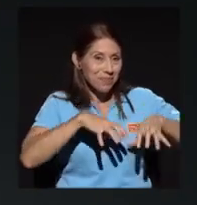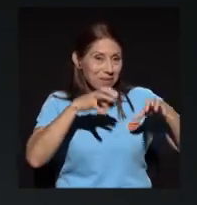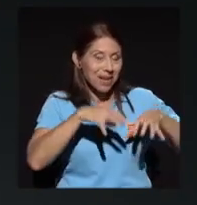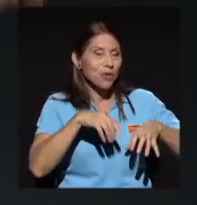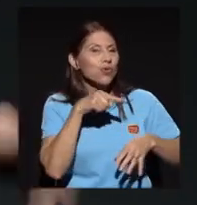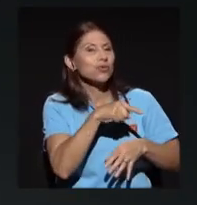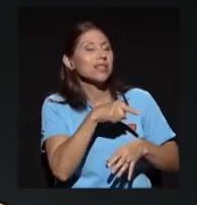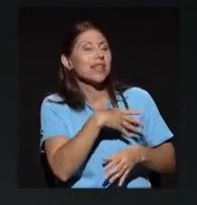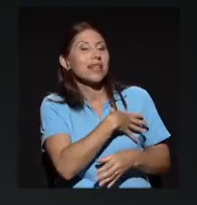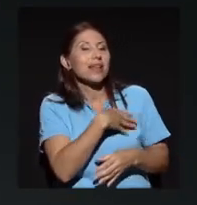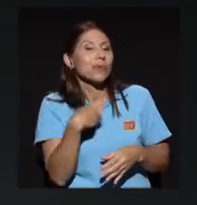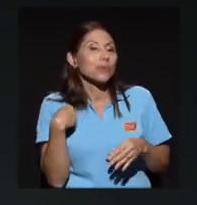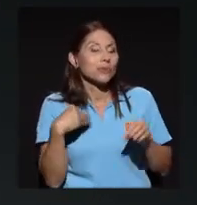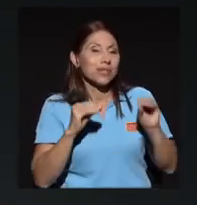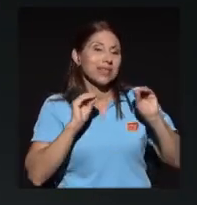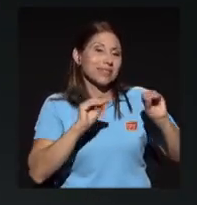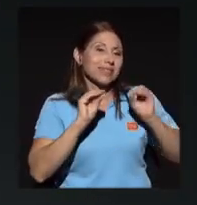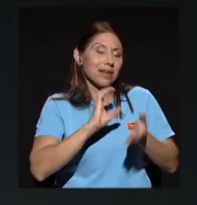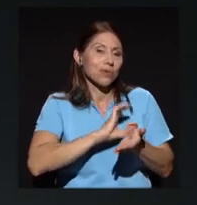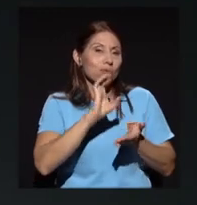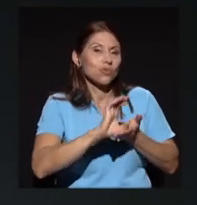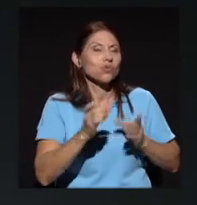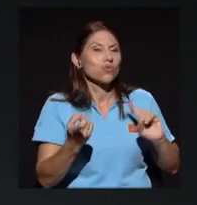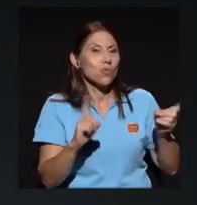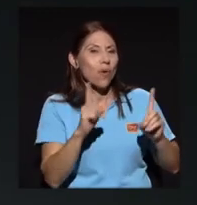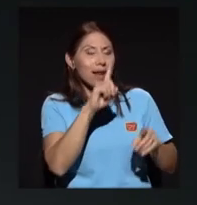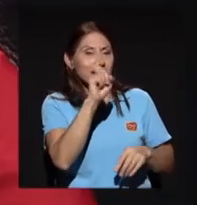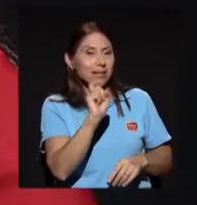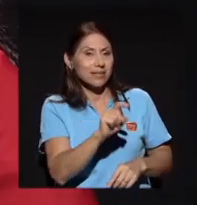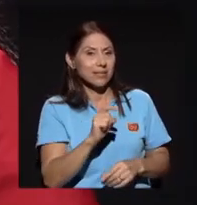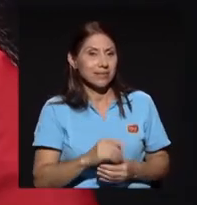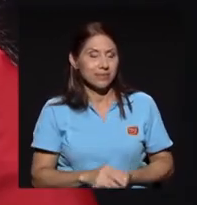le gusta dar en este campus?